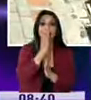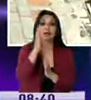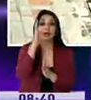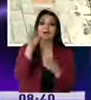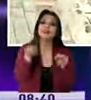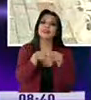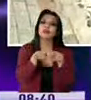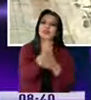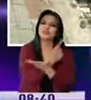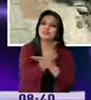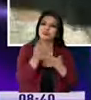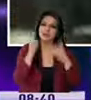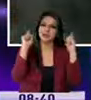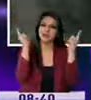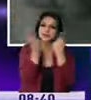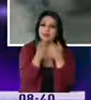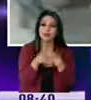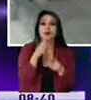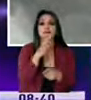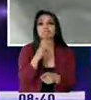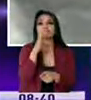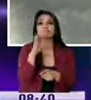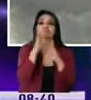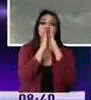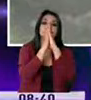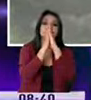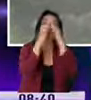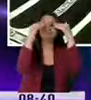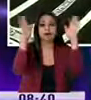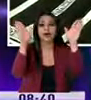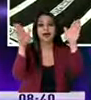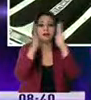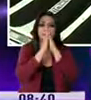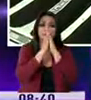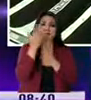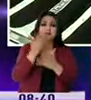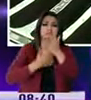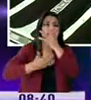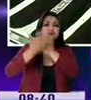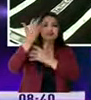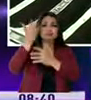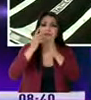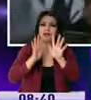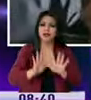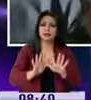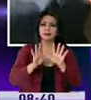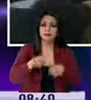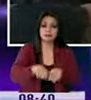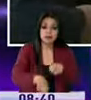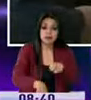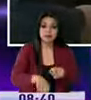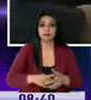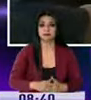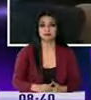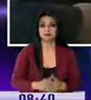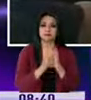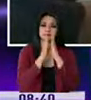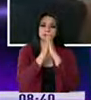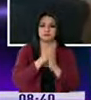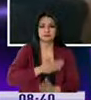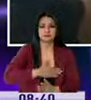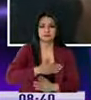Santa. Vean eso. Eso ya está. Épocas de épocas de épocas. Entonces volvemos, ¿no? Por